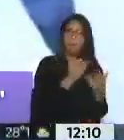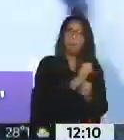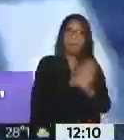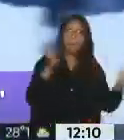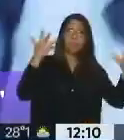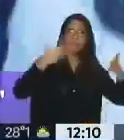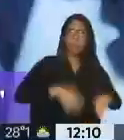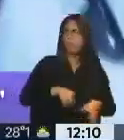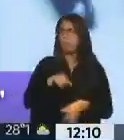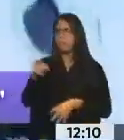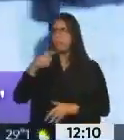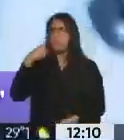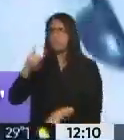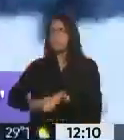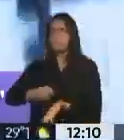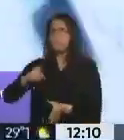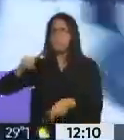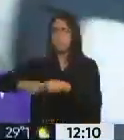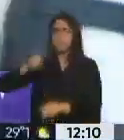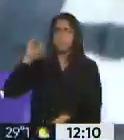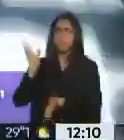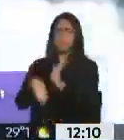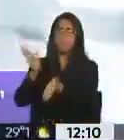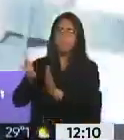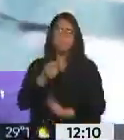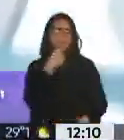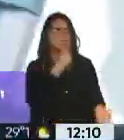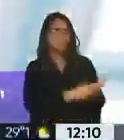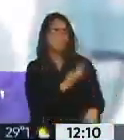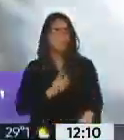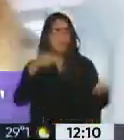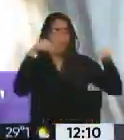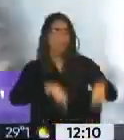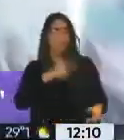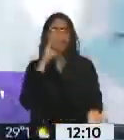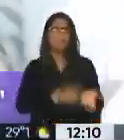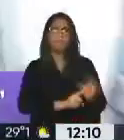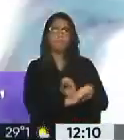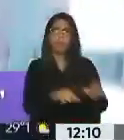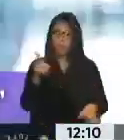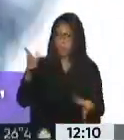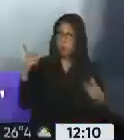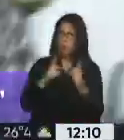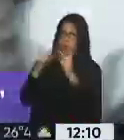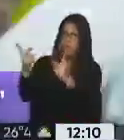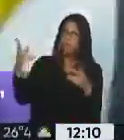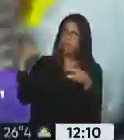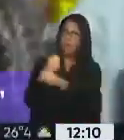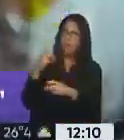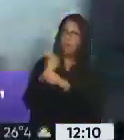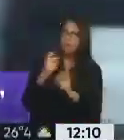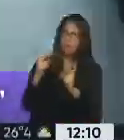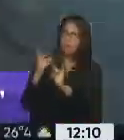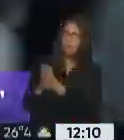catástrofe natural, con una decisión política? Fue una muy mala decisión política del gobierno actual. ¿Vos viajás en transporte público? ¿Quitarán los